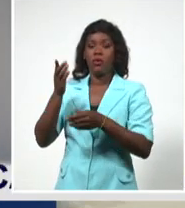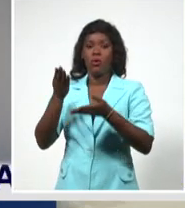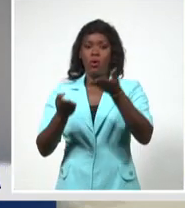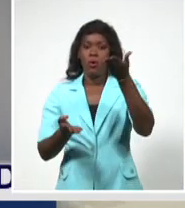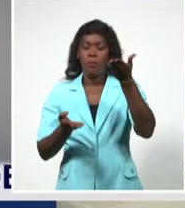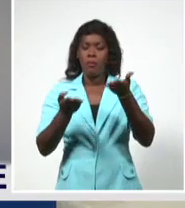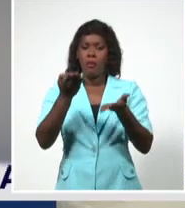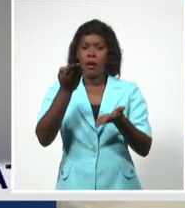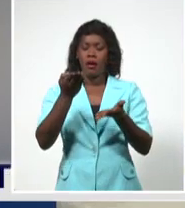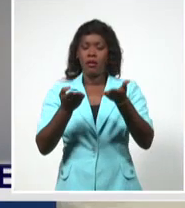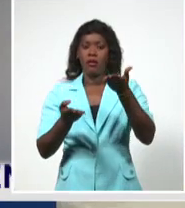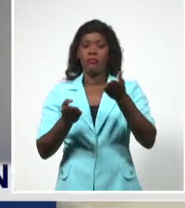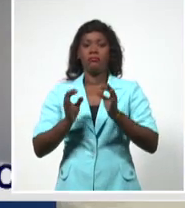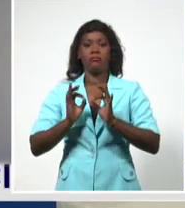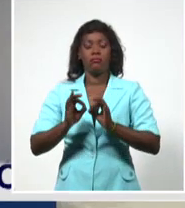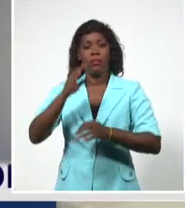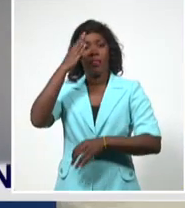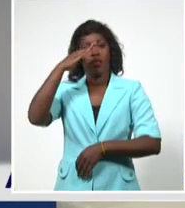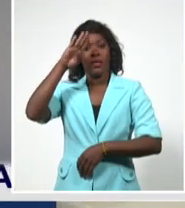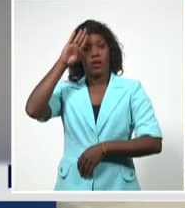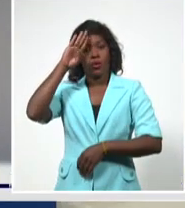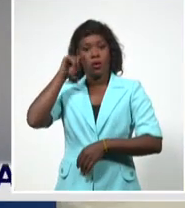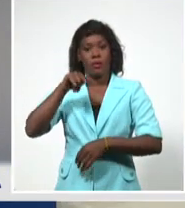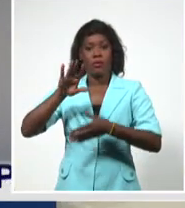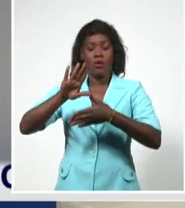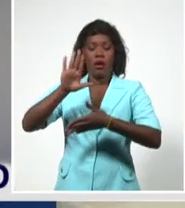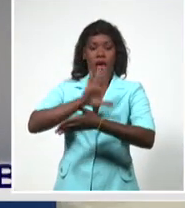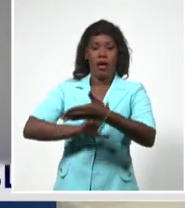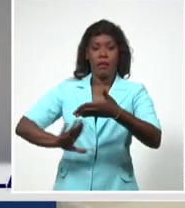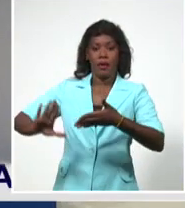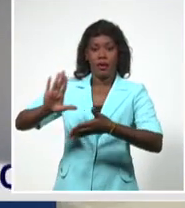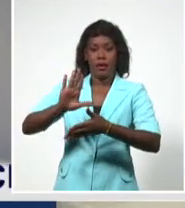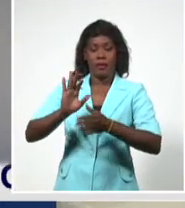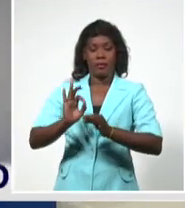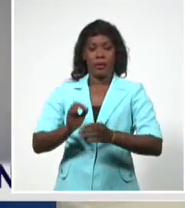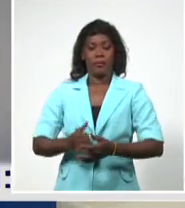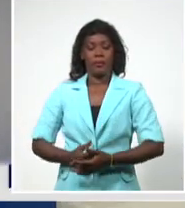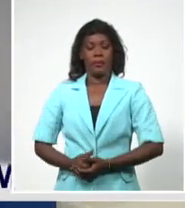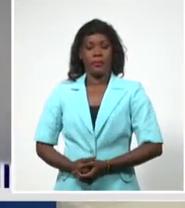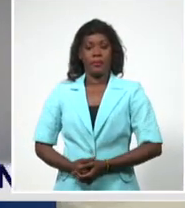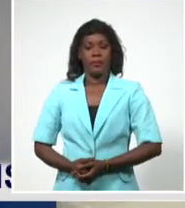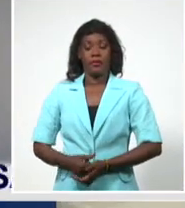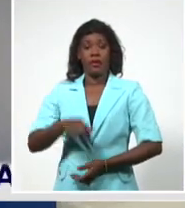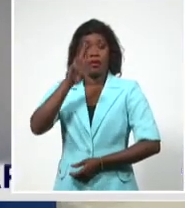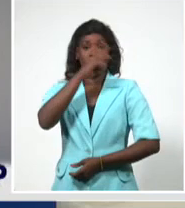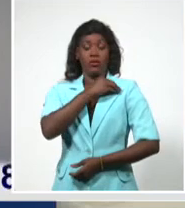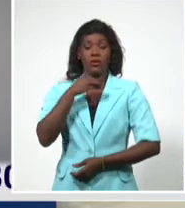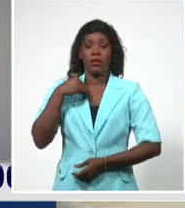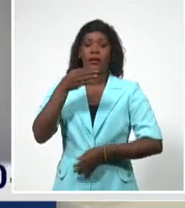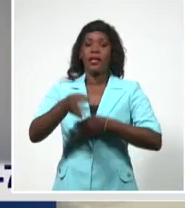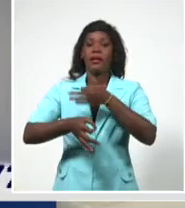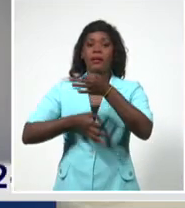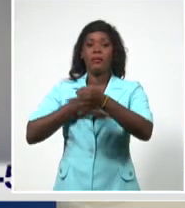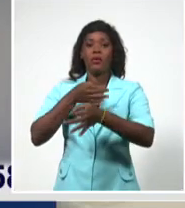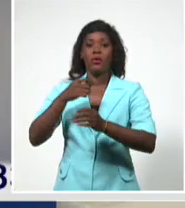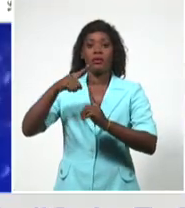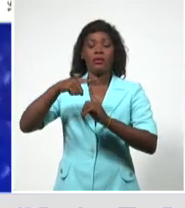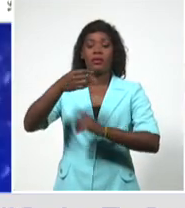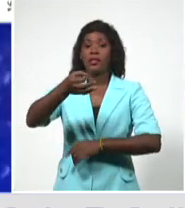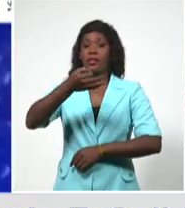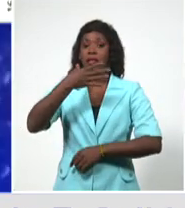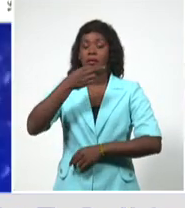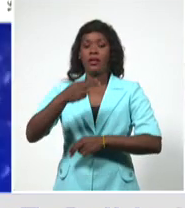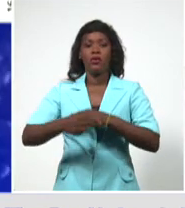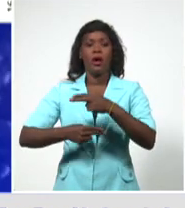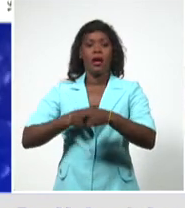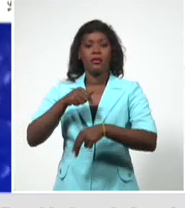3,51%, que es la letalidad de la región de las Américas. Durán resaltó el tratamiento preventivo que se desarrolla en este país